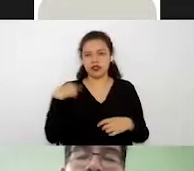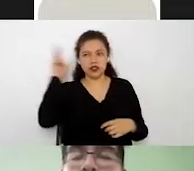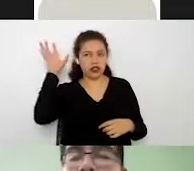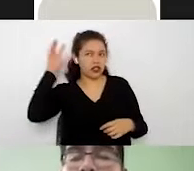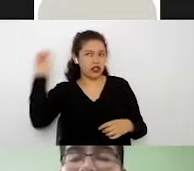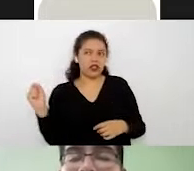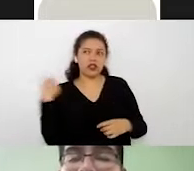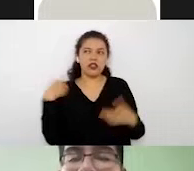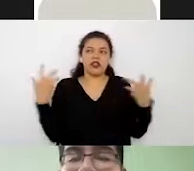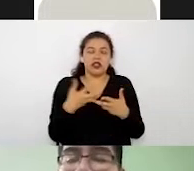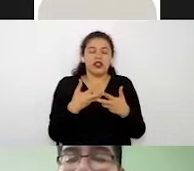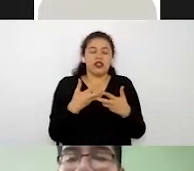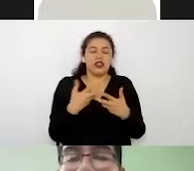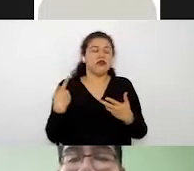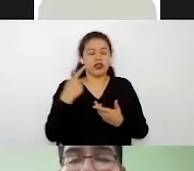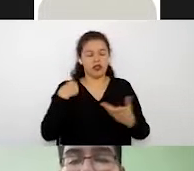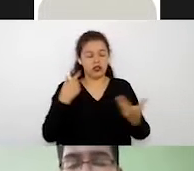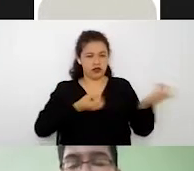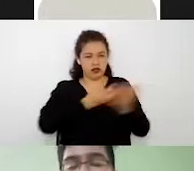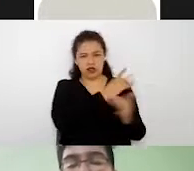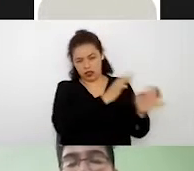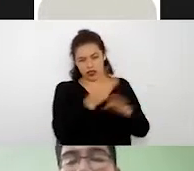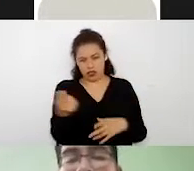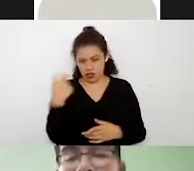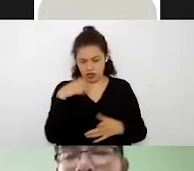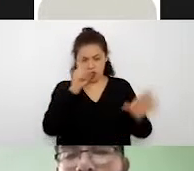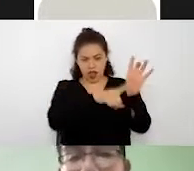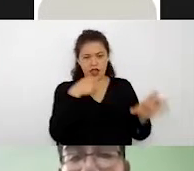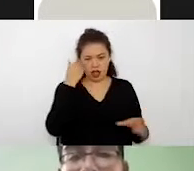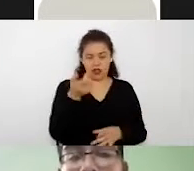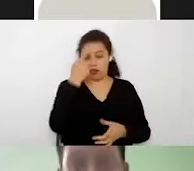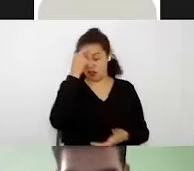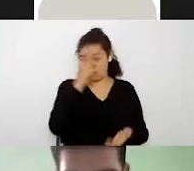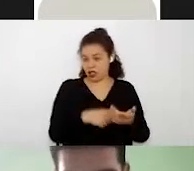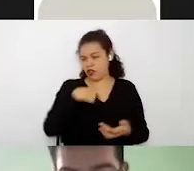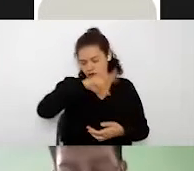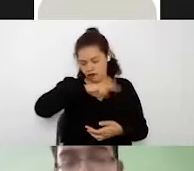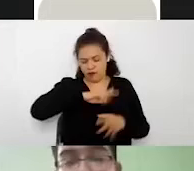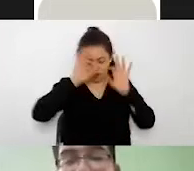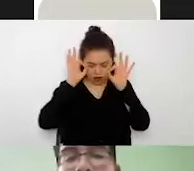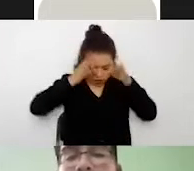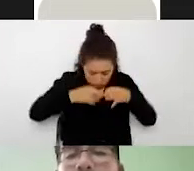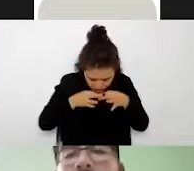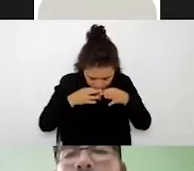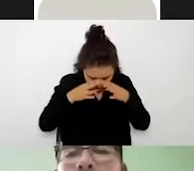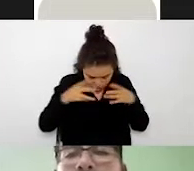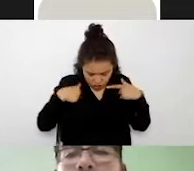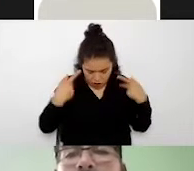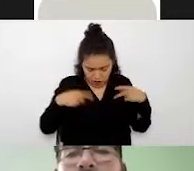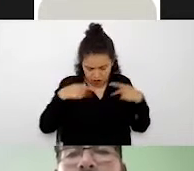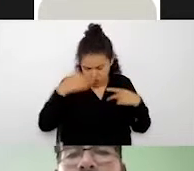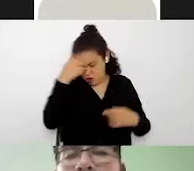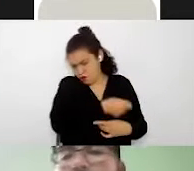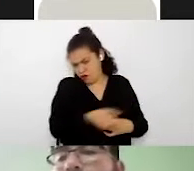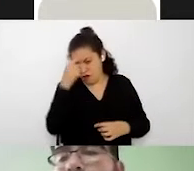quiero entrar a la brigada de evacuación y repliegue. ¿Ustedes creen que si yo conociéndome sería una persona apta para esa